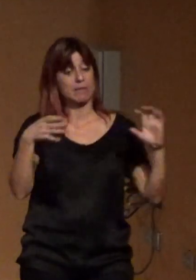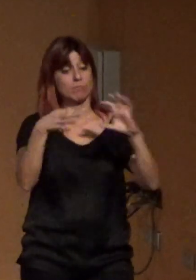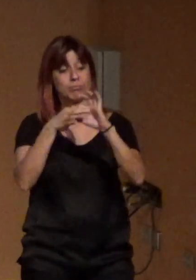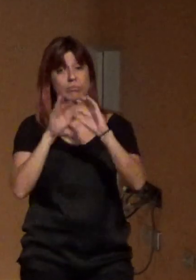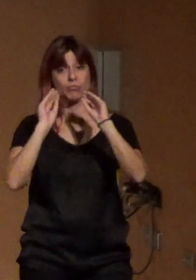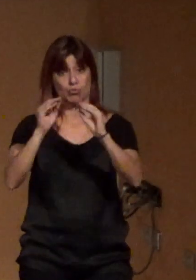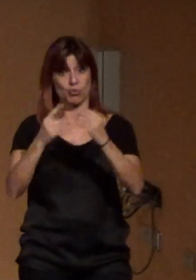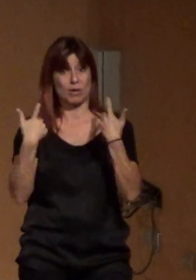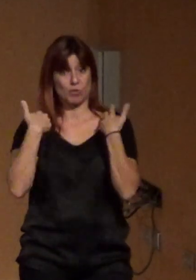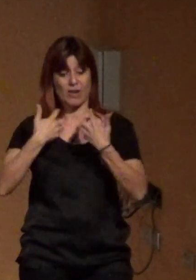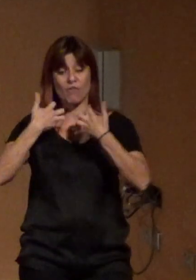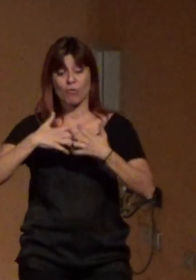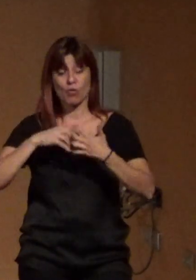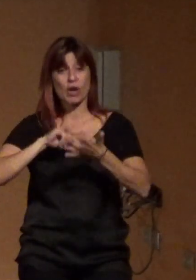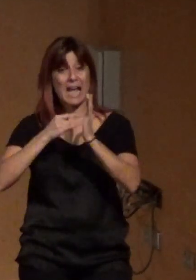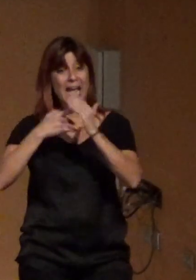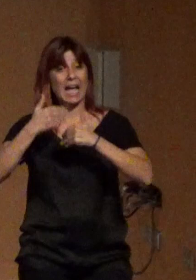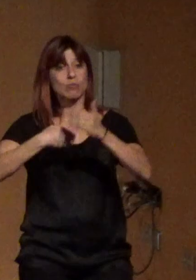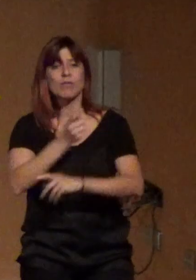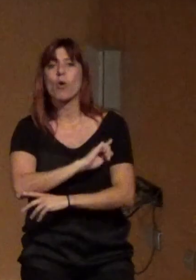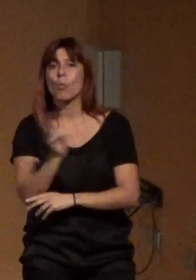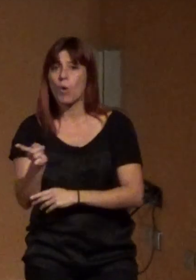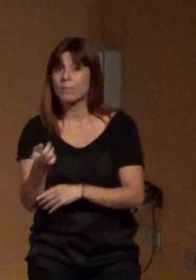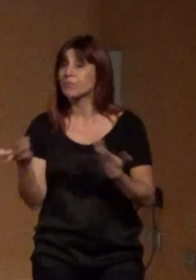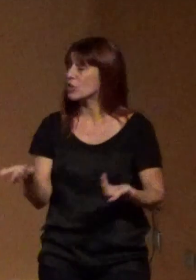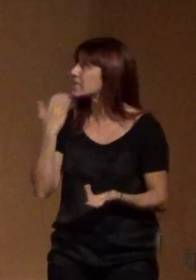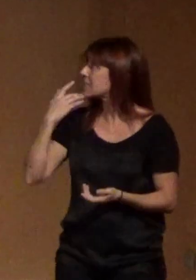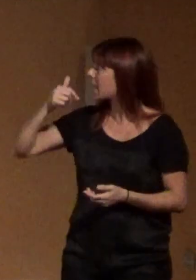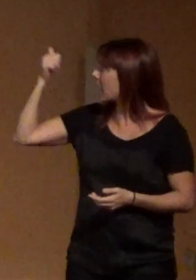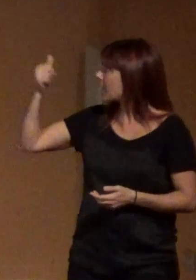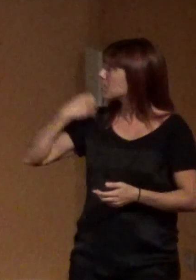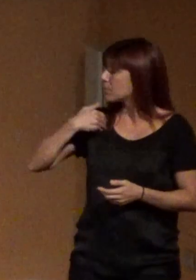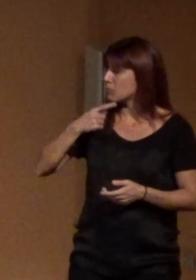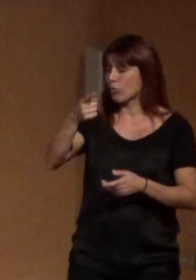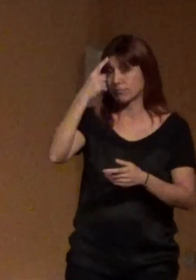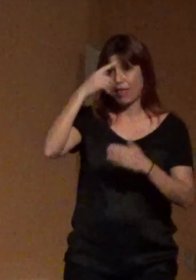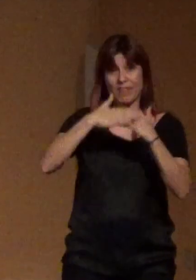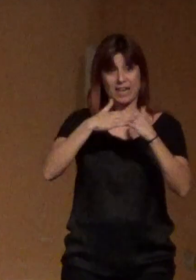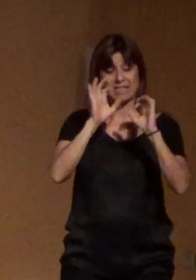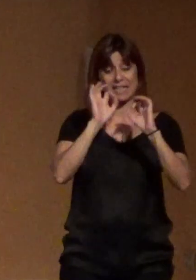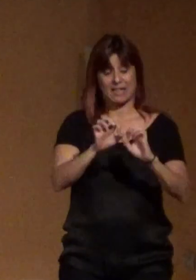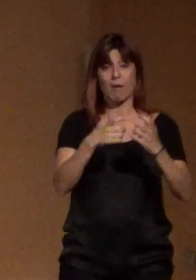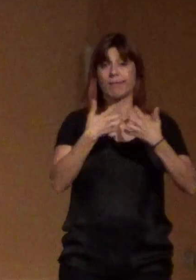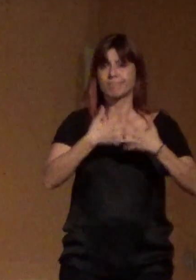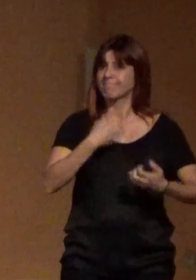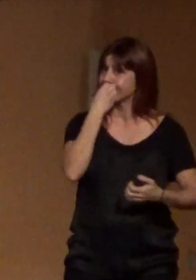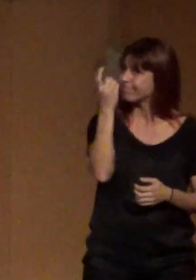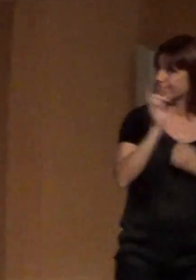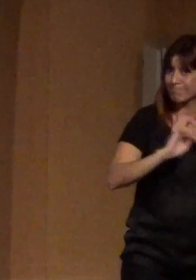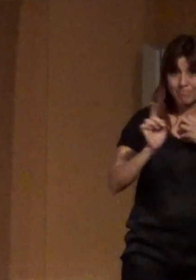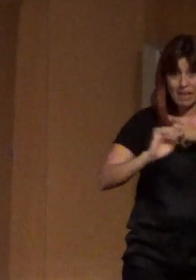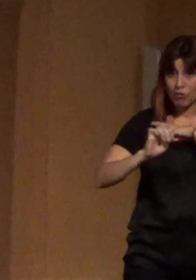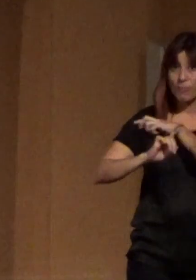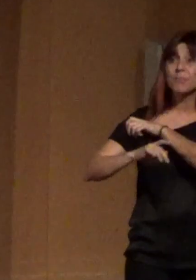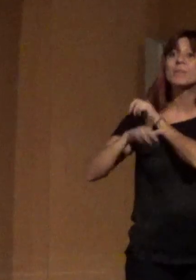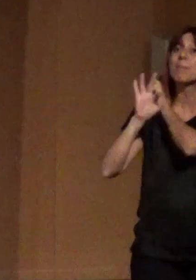que está aquí bien puesto. Si tenemos que aquí en el área del parietal derecho, donde está la atención selectiva, está alterado porque el SAT está alterado, y este